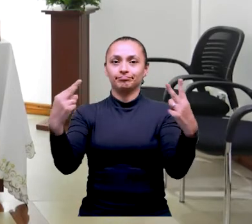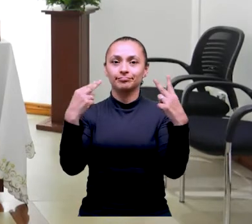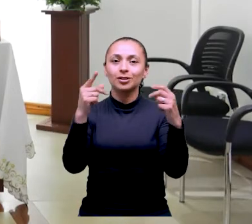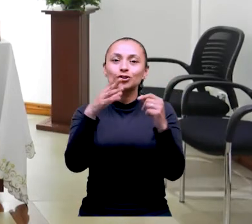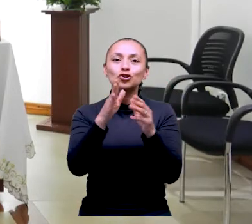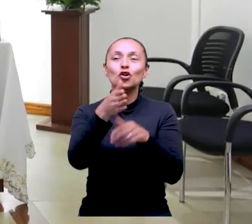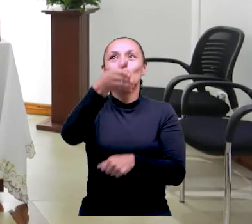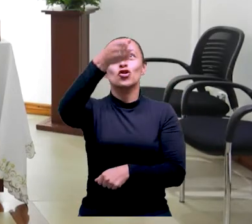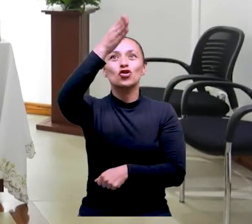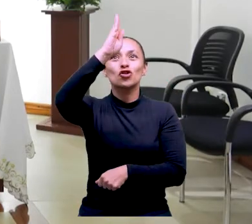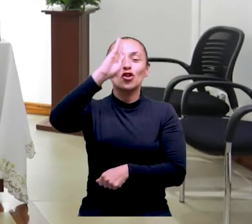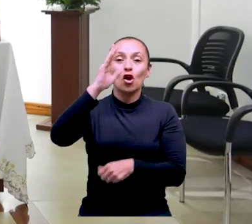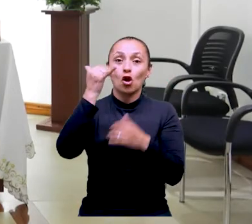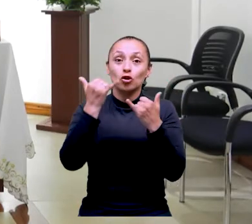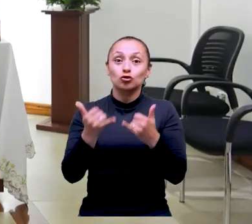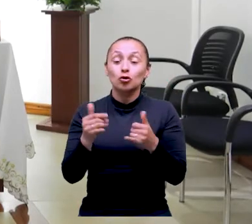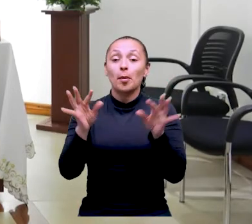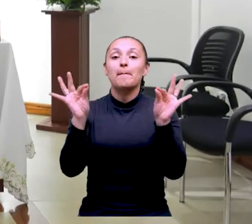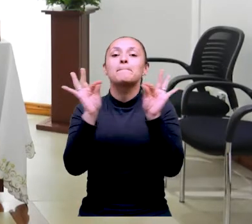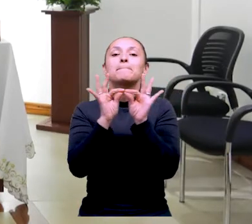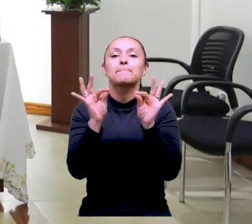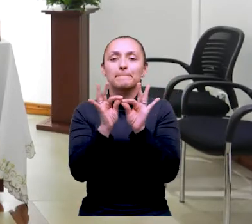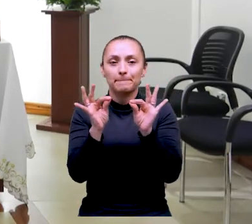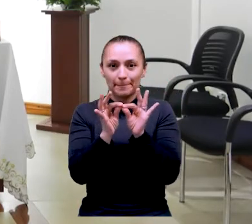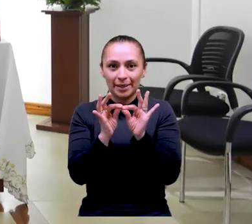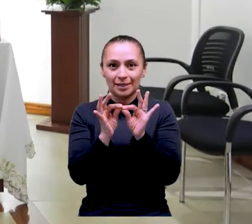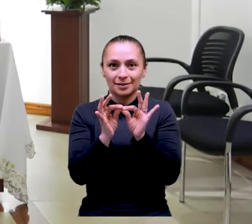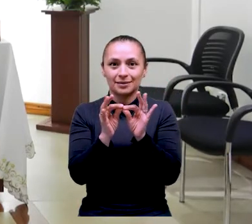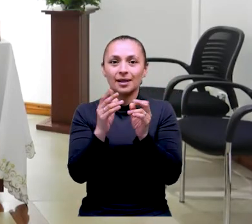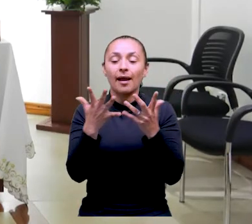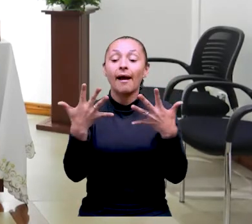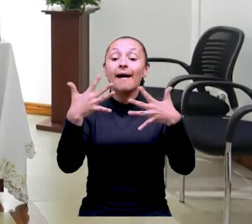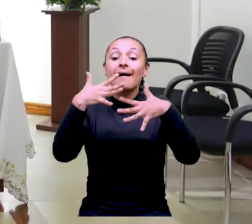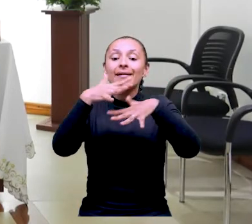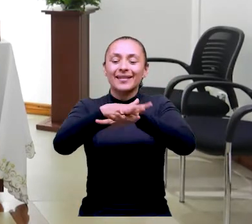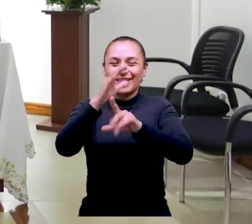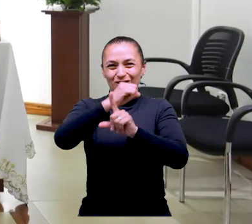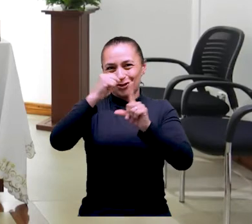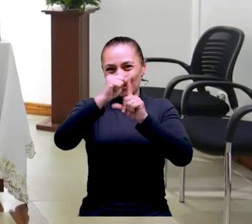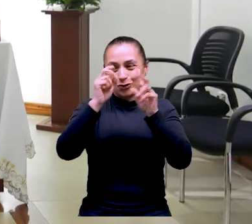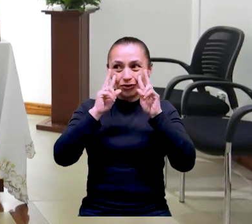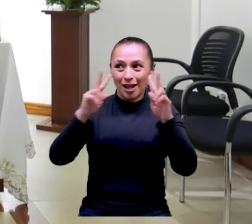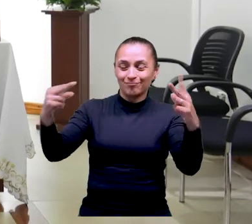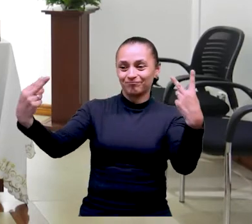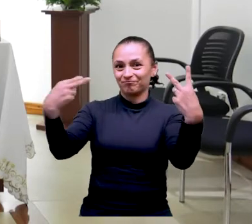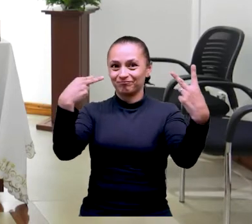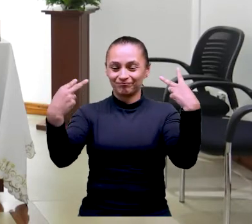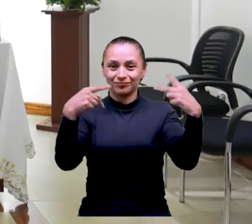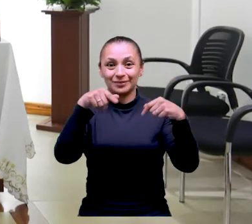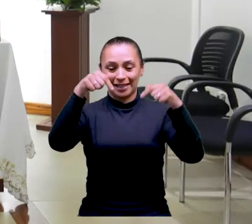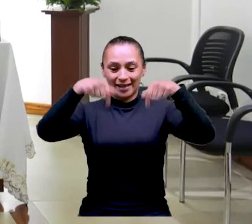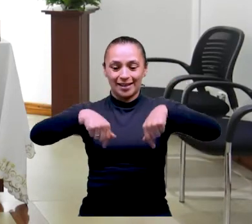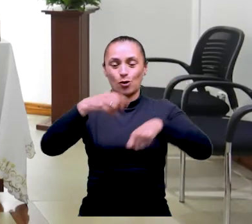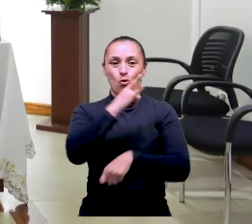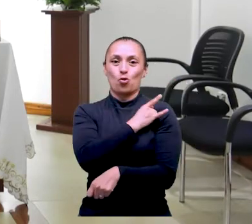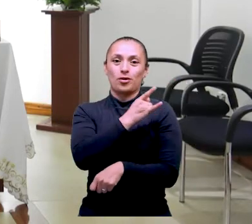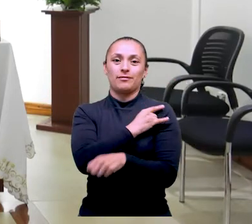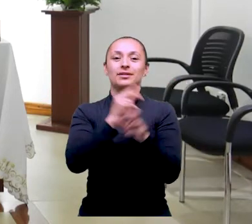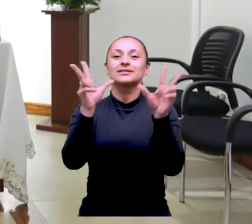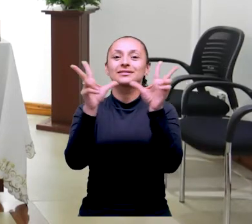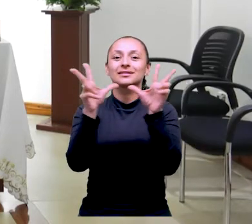presencia de dios a través de esta transmisión de la eucaristía por medio de nuestras redes